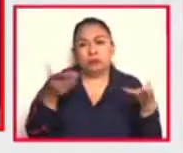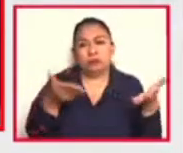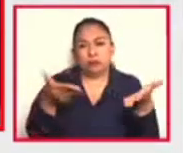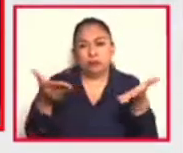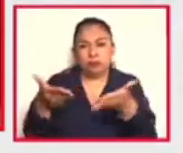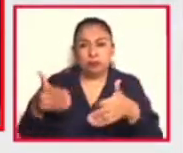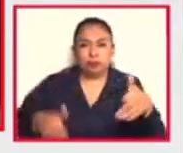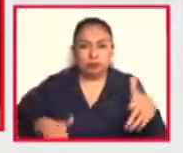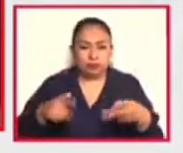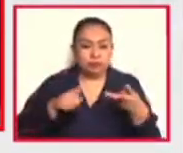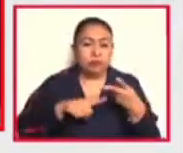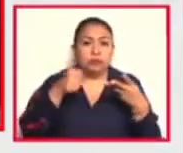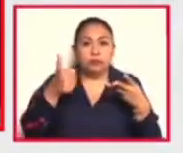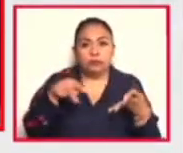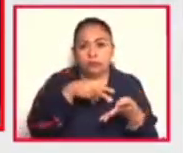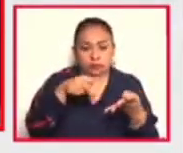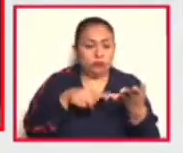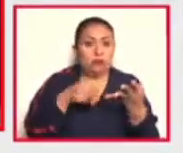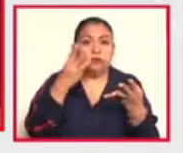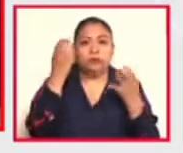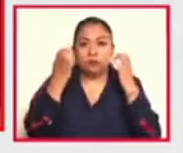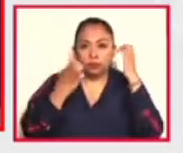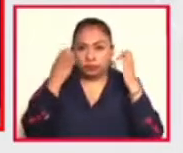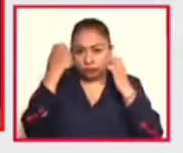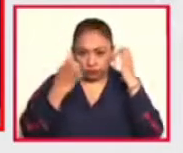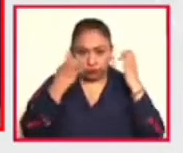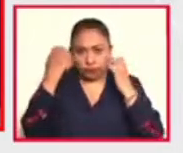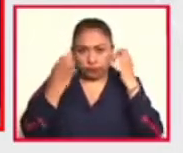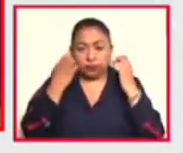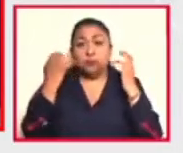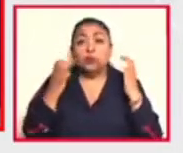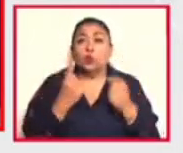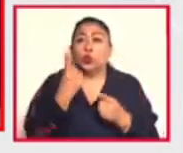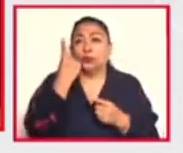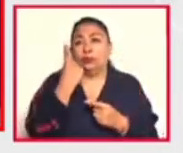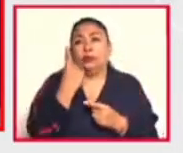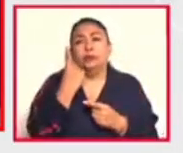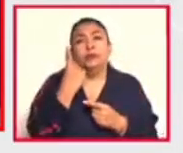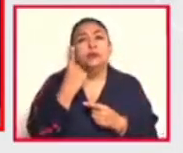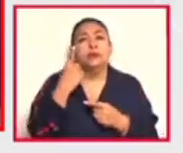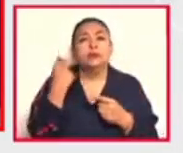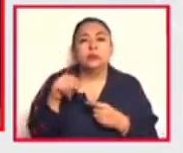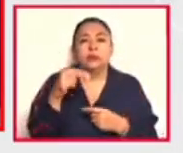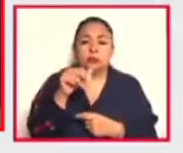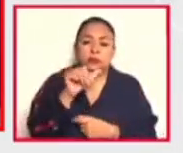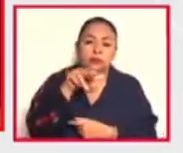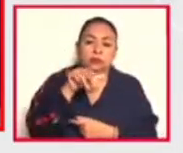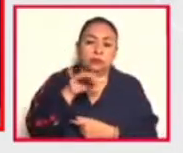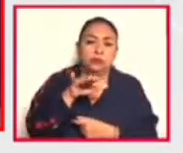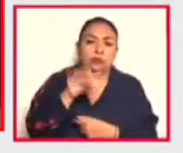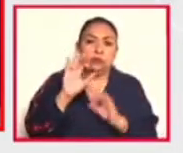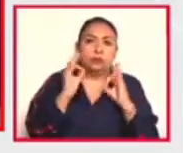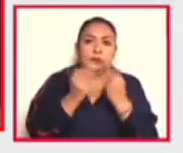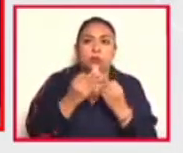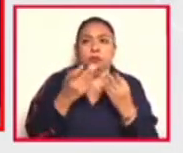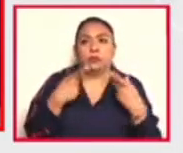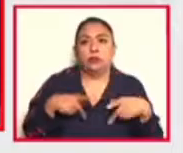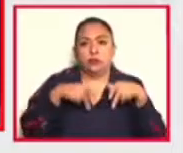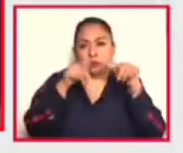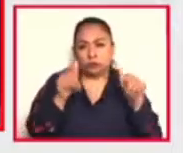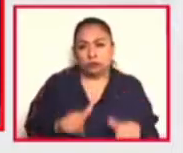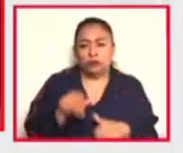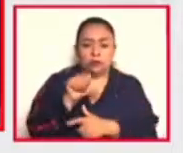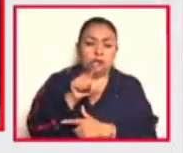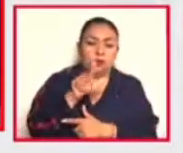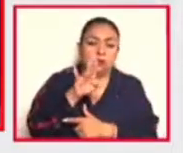de danza, 3 exposiciones, que una de ellas es se llama Ánima Forma, del artista plástico Alberto Castro Leñero, que